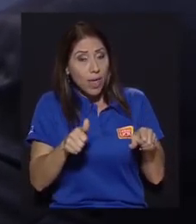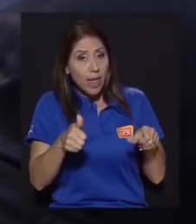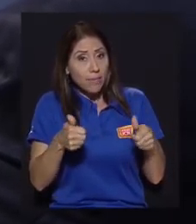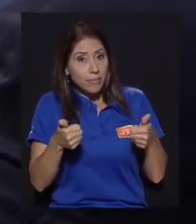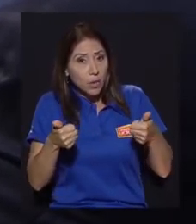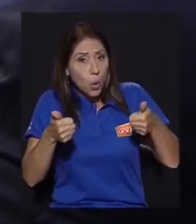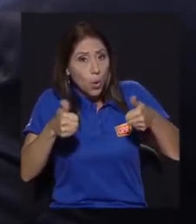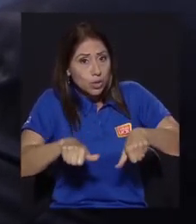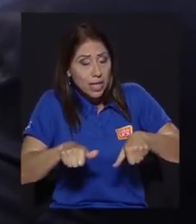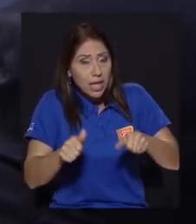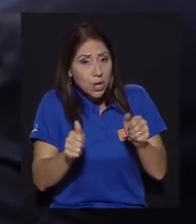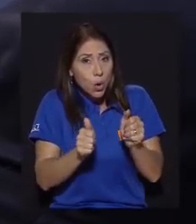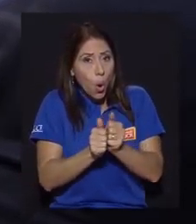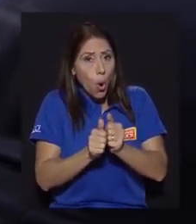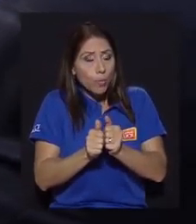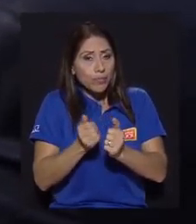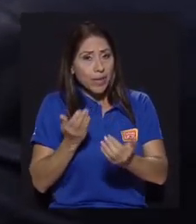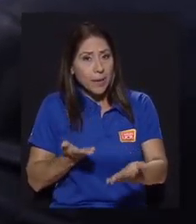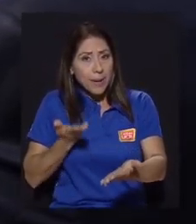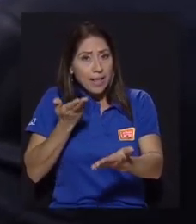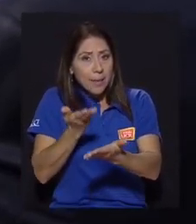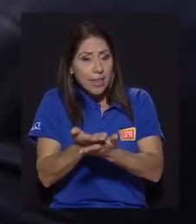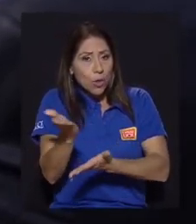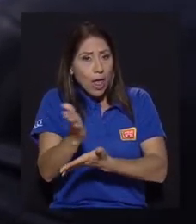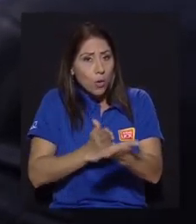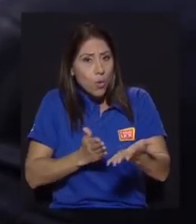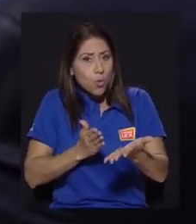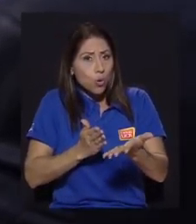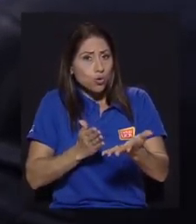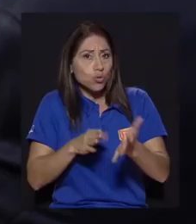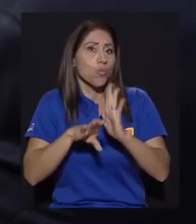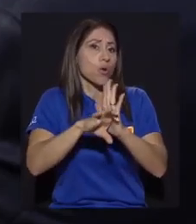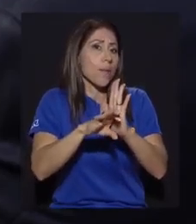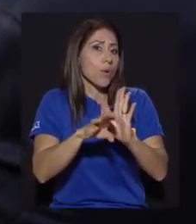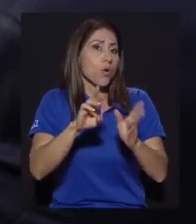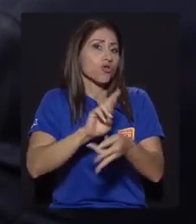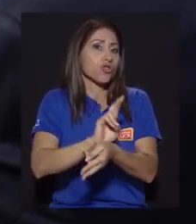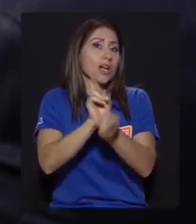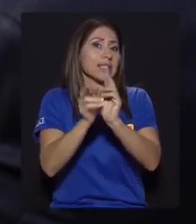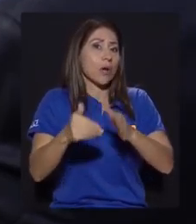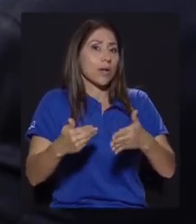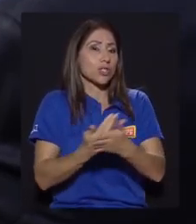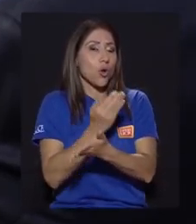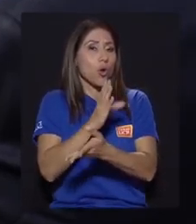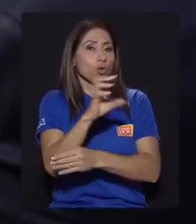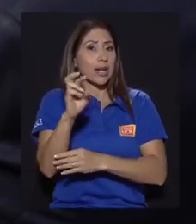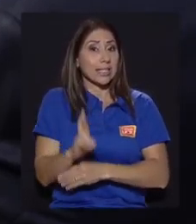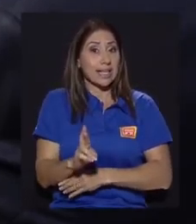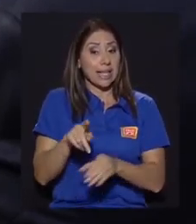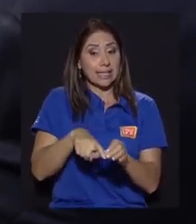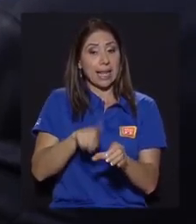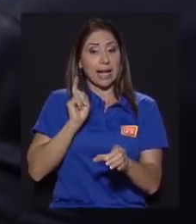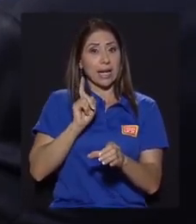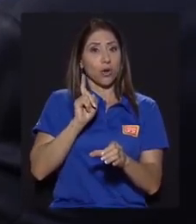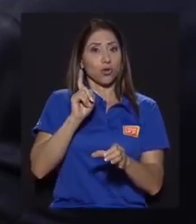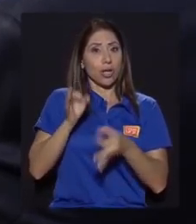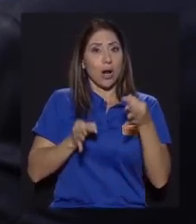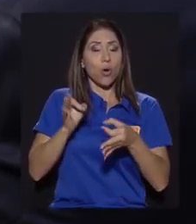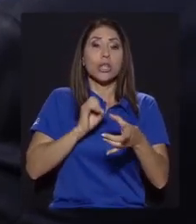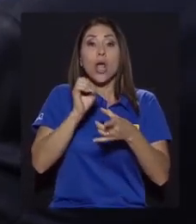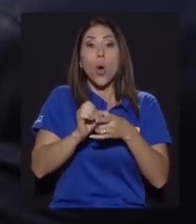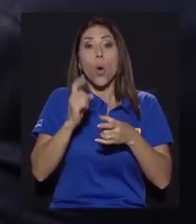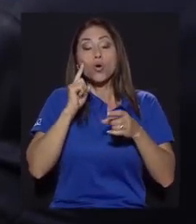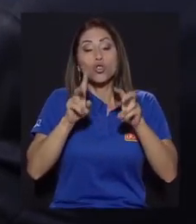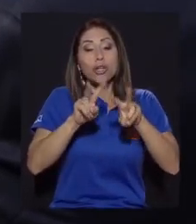de algunos en el caso de renovación costarricense de salirnos de la corte o aún más de revisar algunos acuerdos